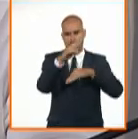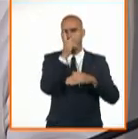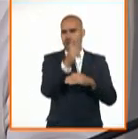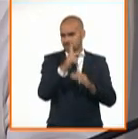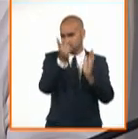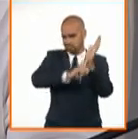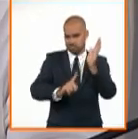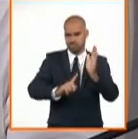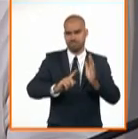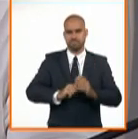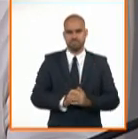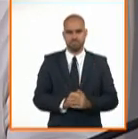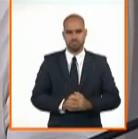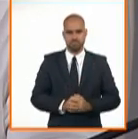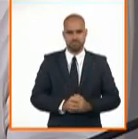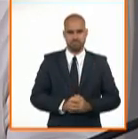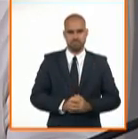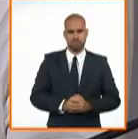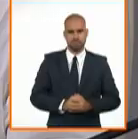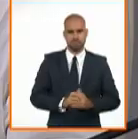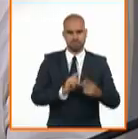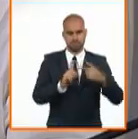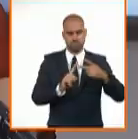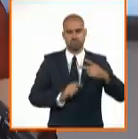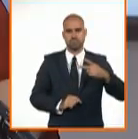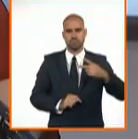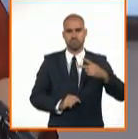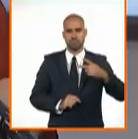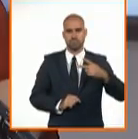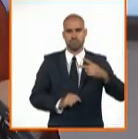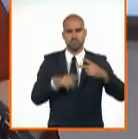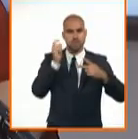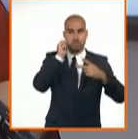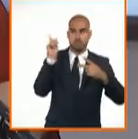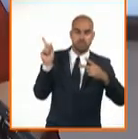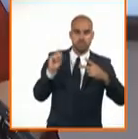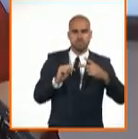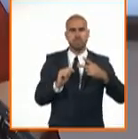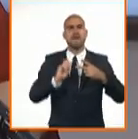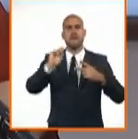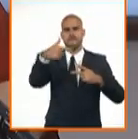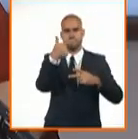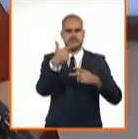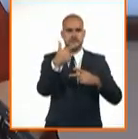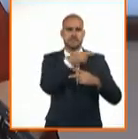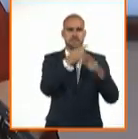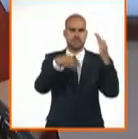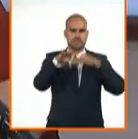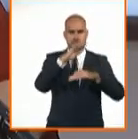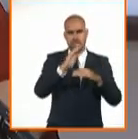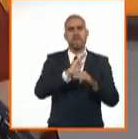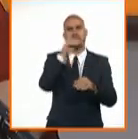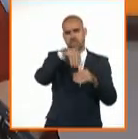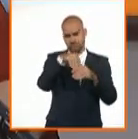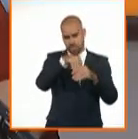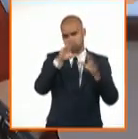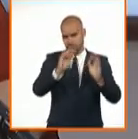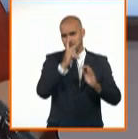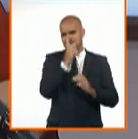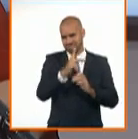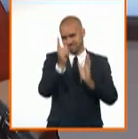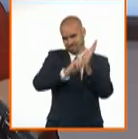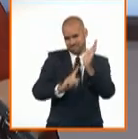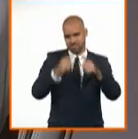de nuestro país la compañera tatiana amarán bogachova viceministra del ministerio de energía y minas el